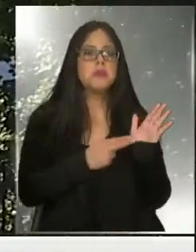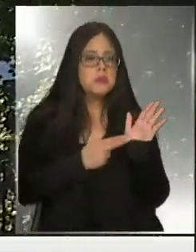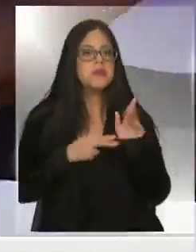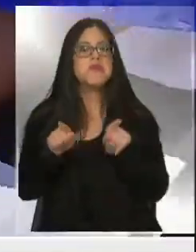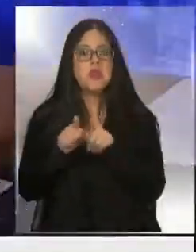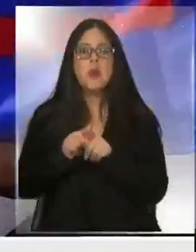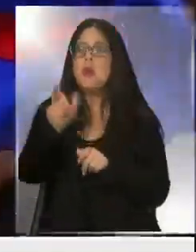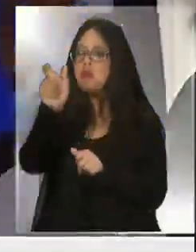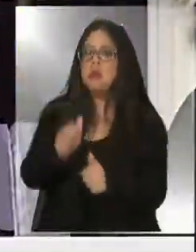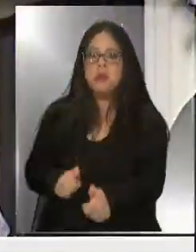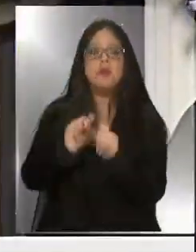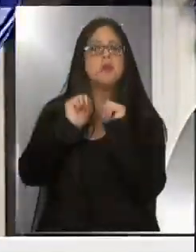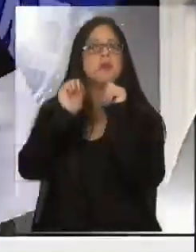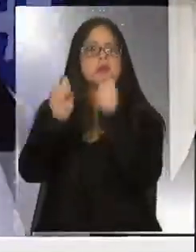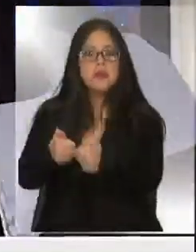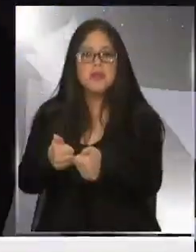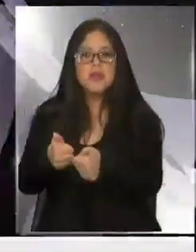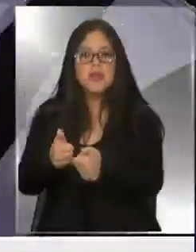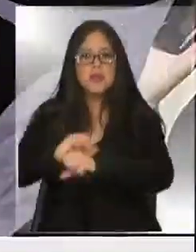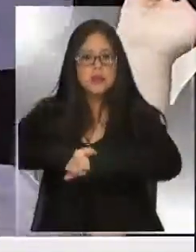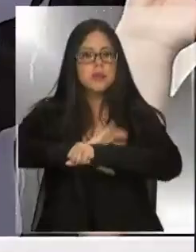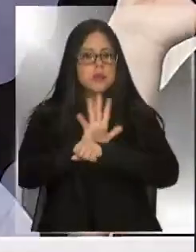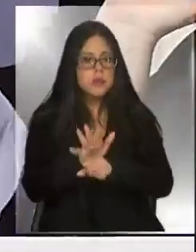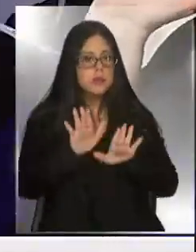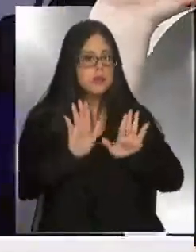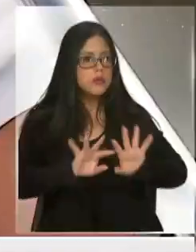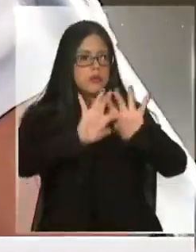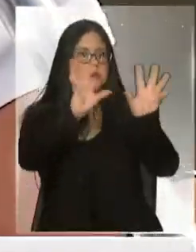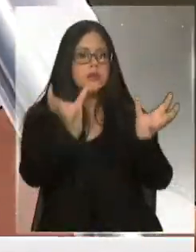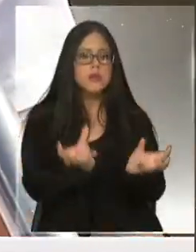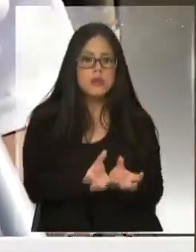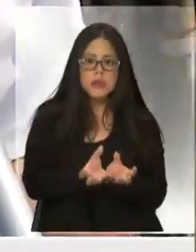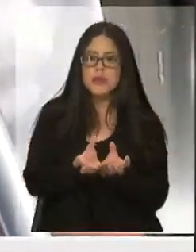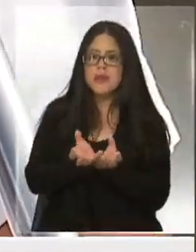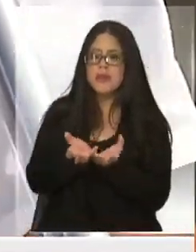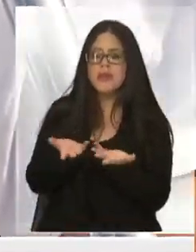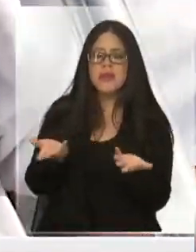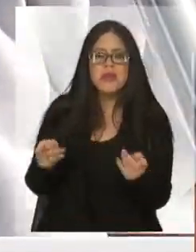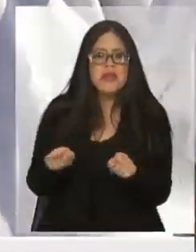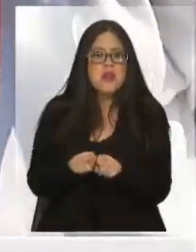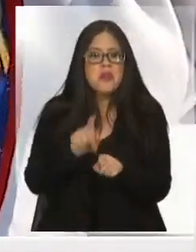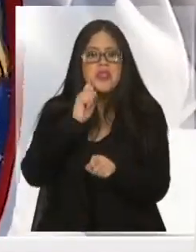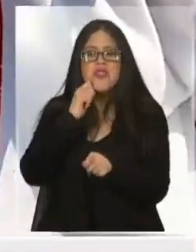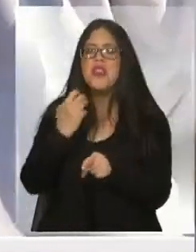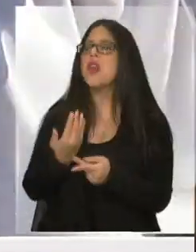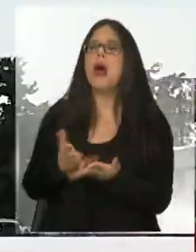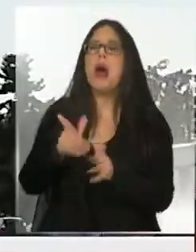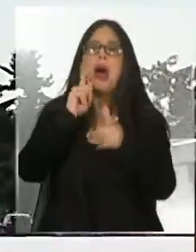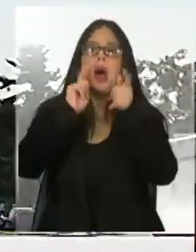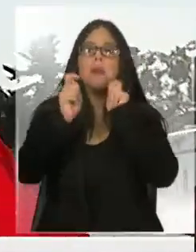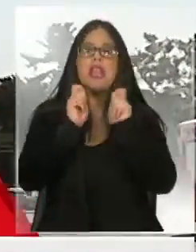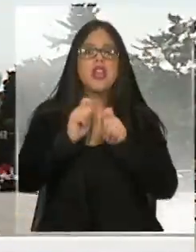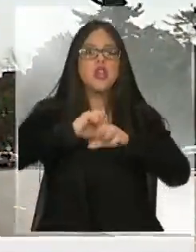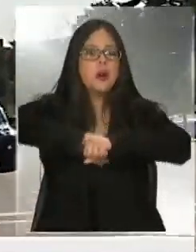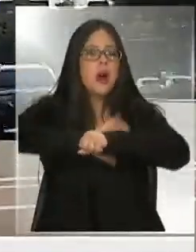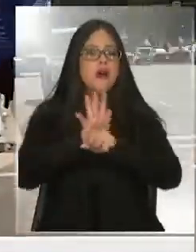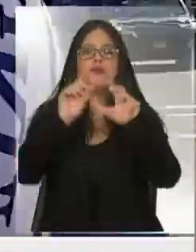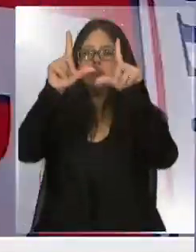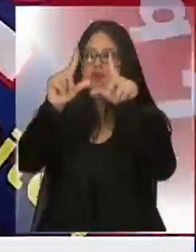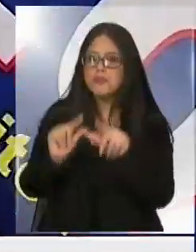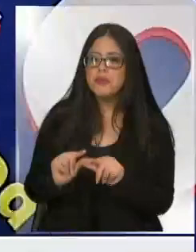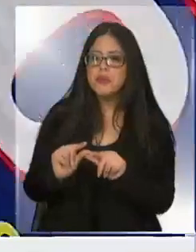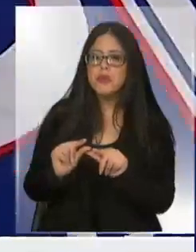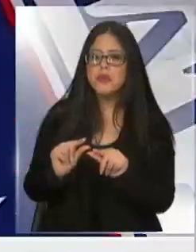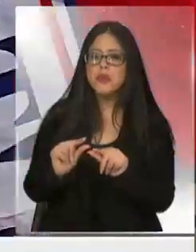héroe que venció a la enfermedad que ha paralizado el planeta, fue incluso más allá, minimizando el riesgo del COVID-19 y considerándola